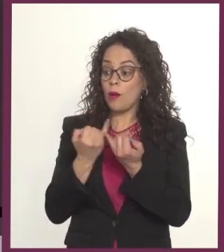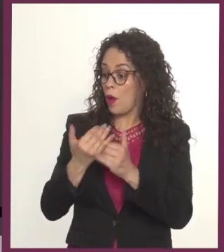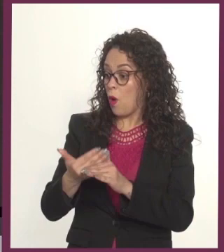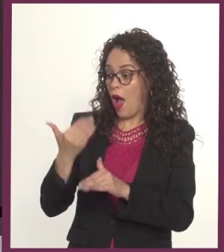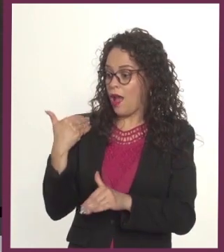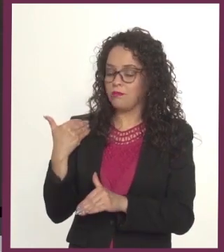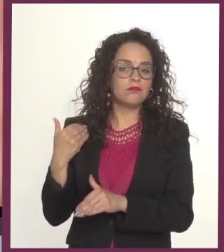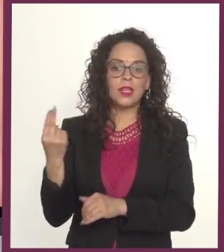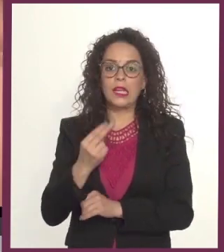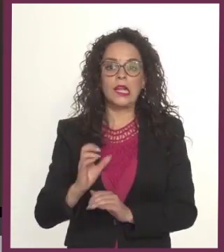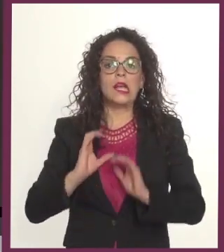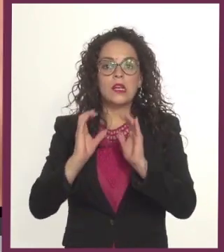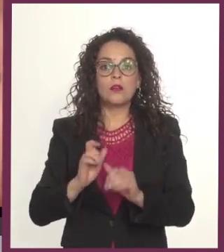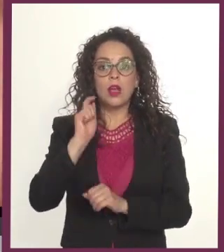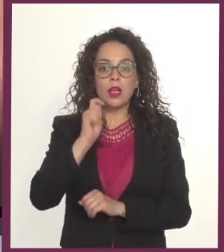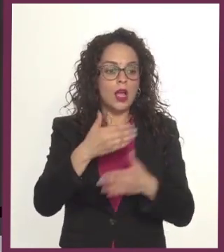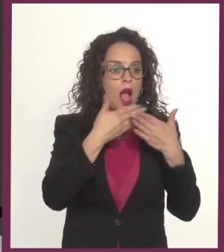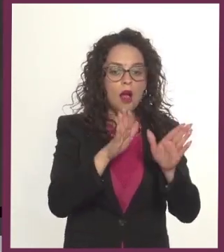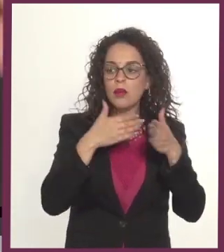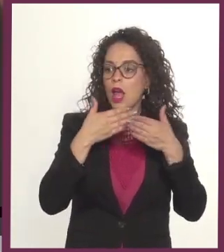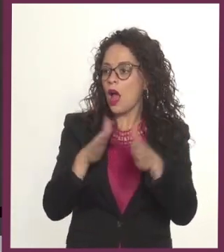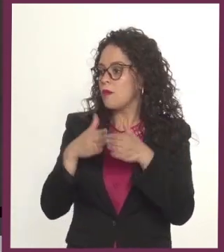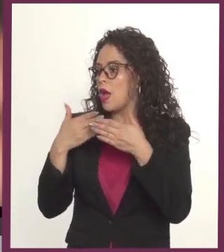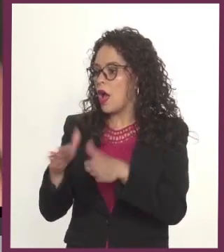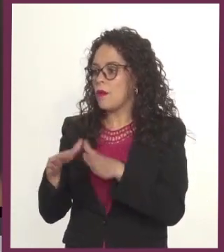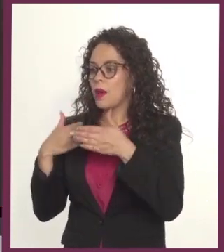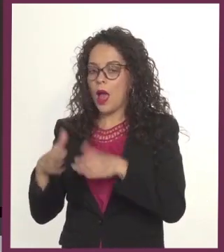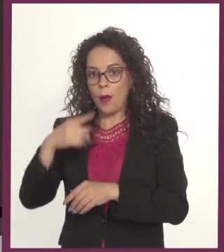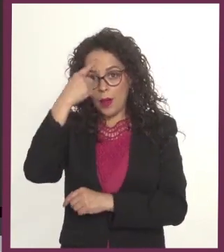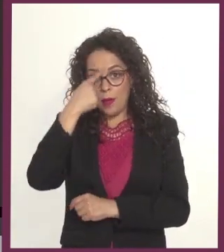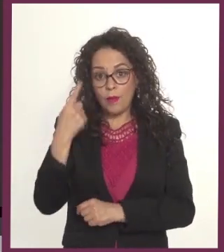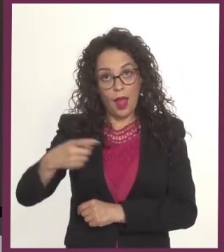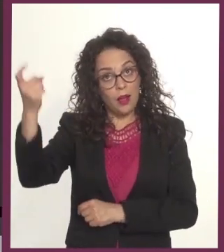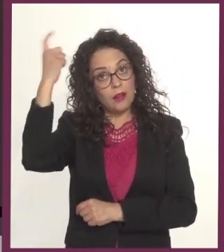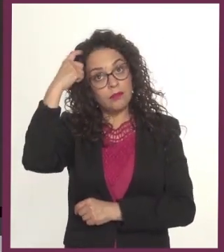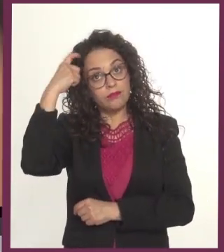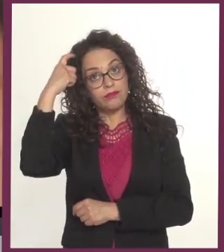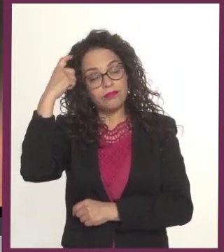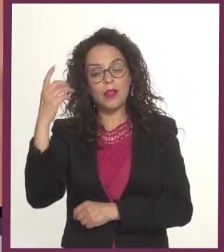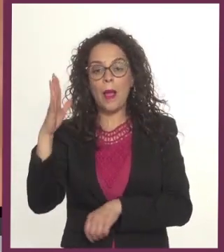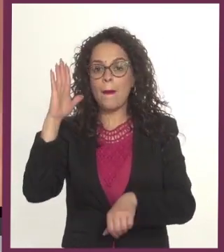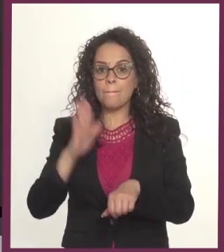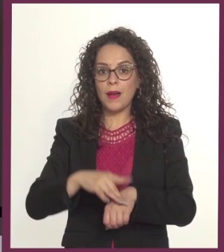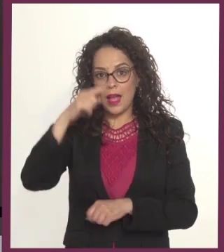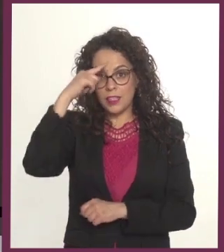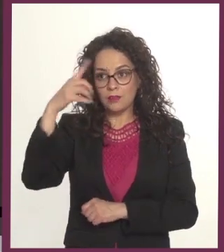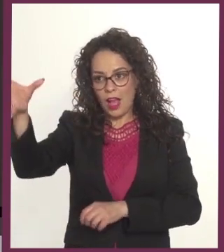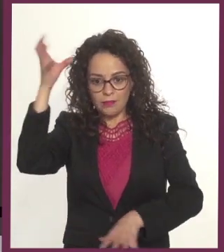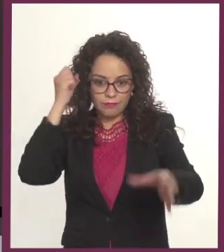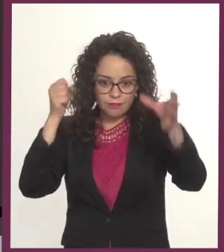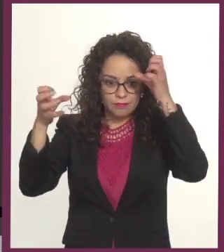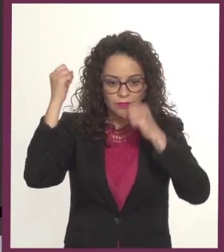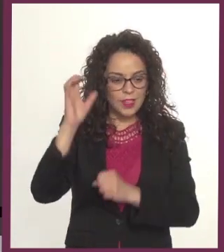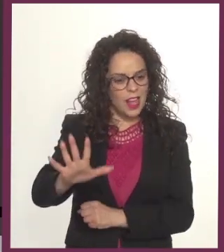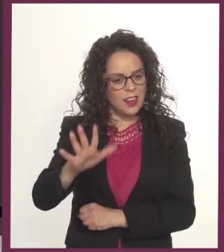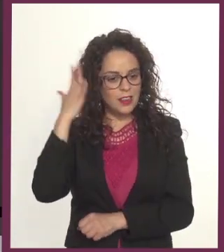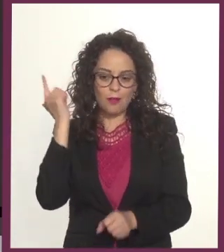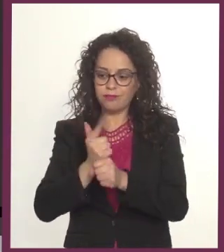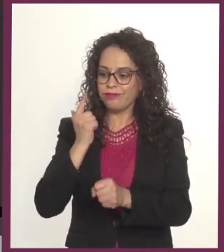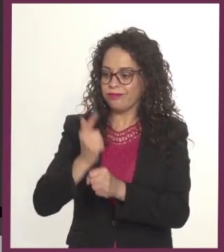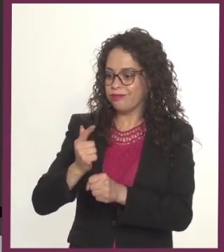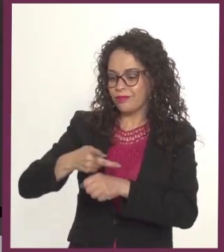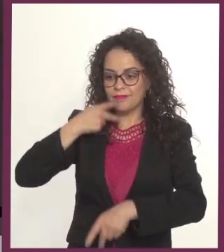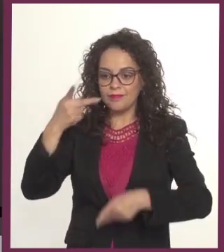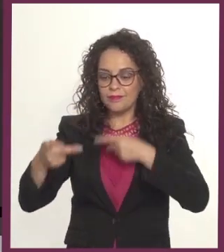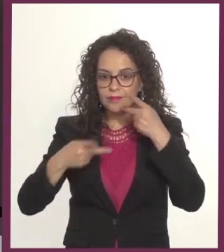que hay que cuidar es eso, siempre estar abriendo canales y ventanitas para que el cerebro sea cada vez más receptivo y más rápido. Yo tengo que